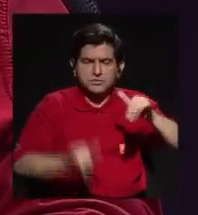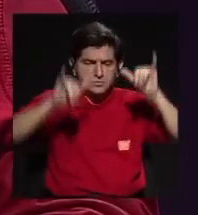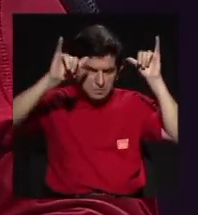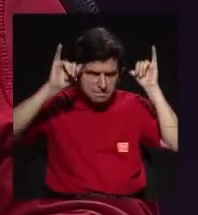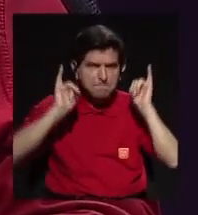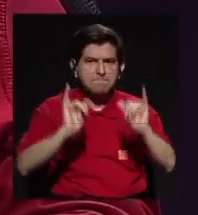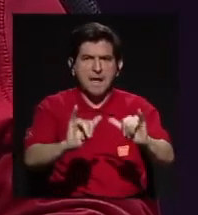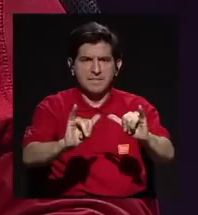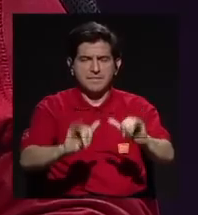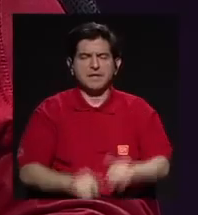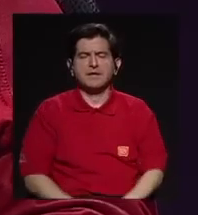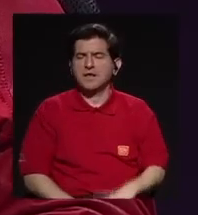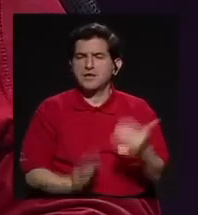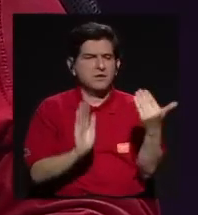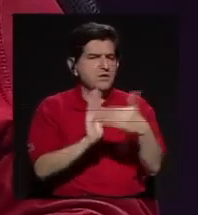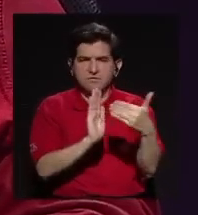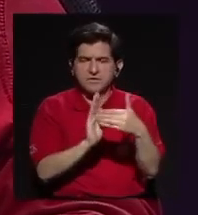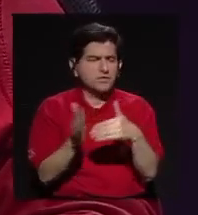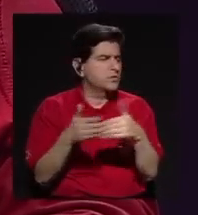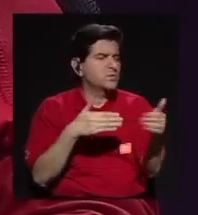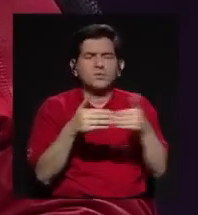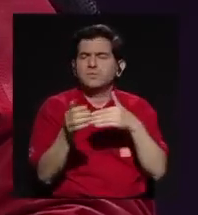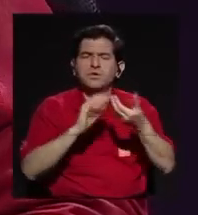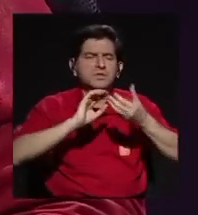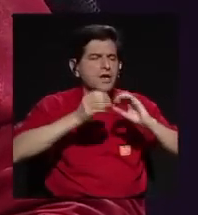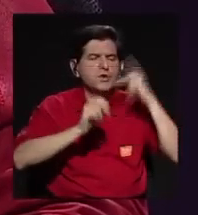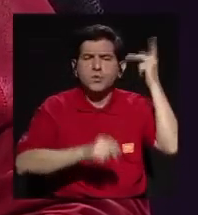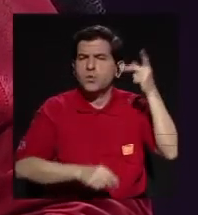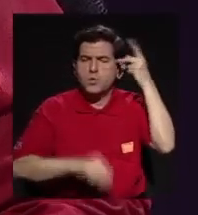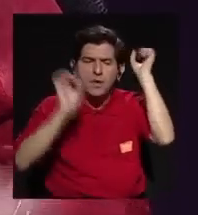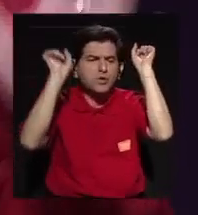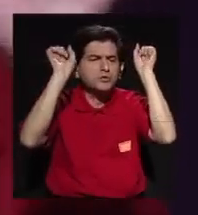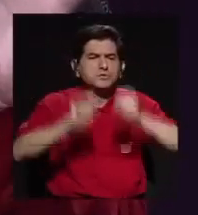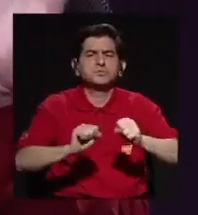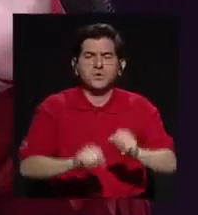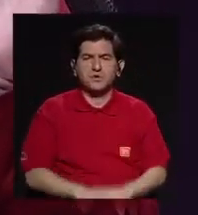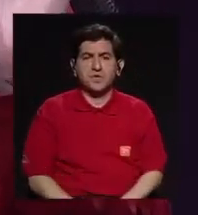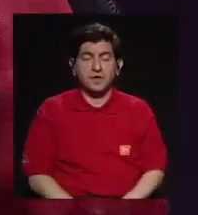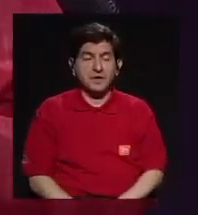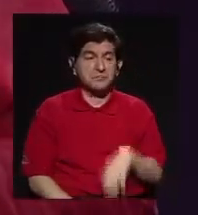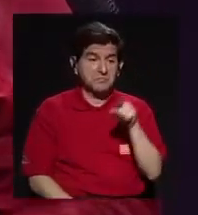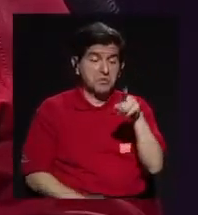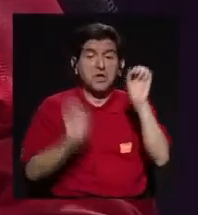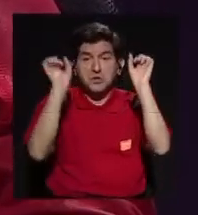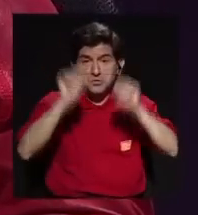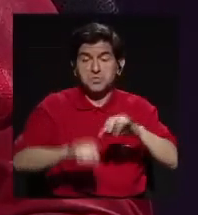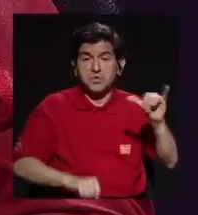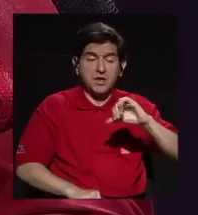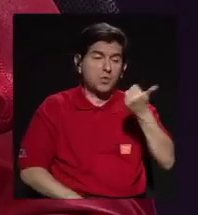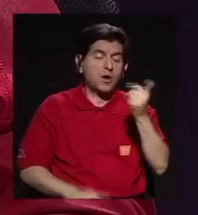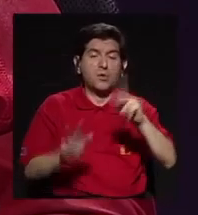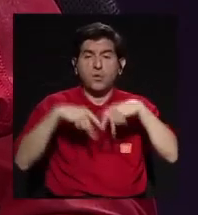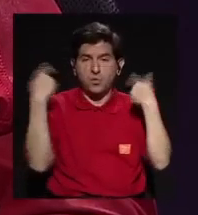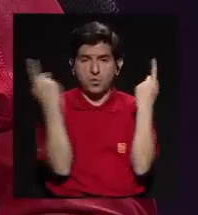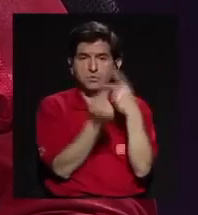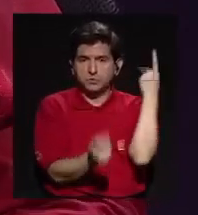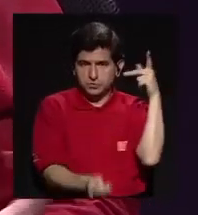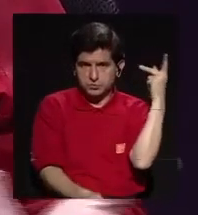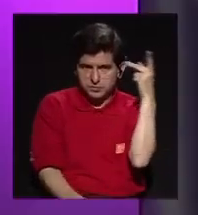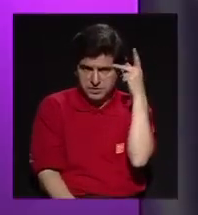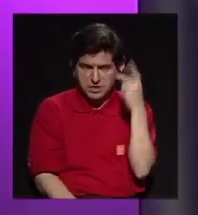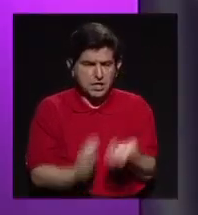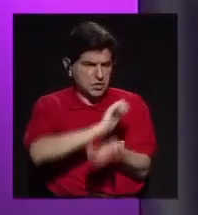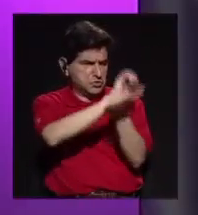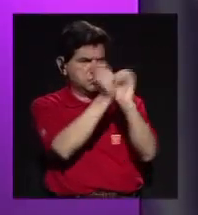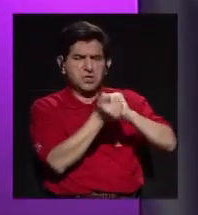mantuvo incólume, más allá del cálculo político que se pudo haber hecho, porque bien lo pudieron haber hecho como lo hicieron los otros partidos políticos, ¿verdad? Que